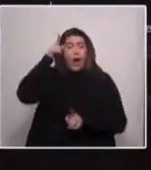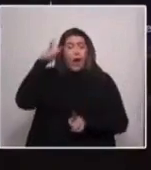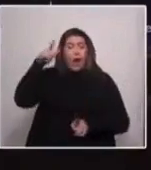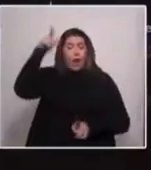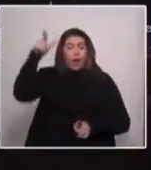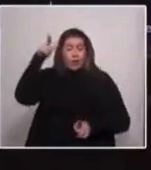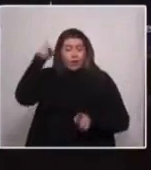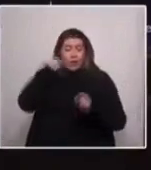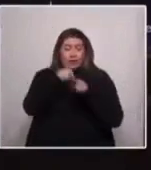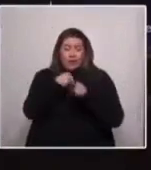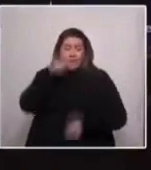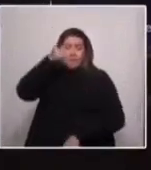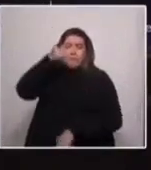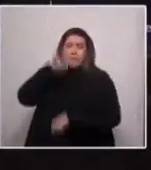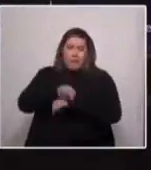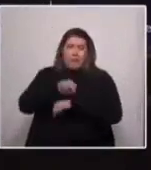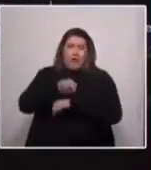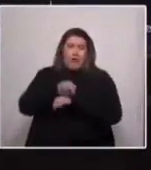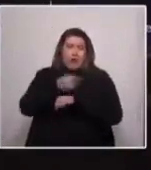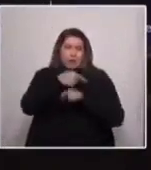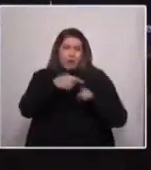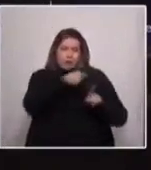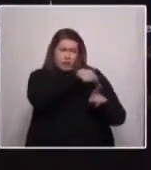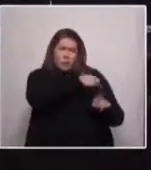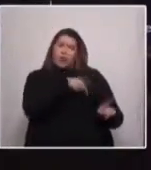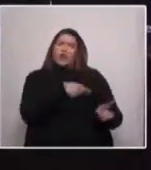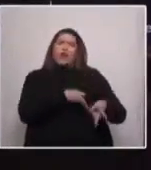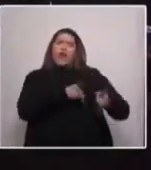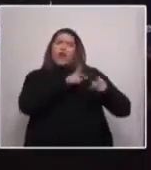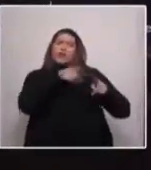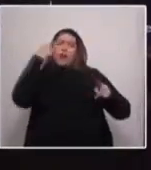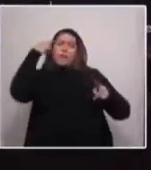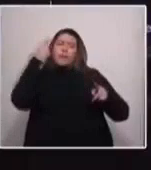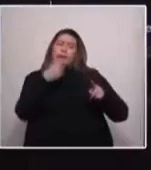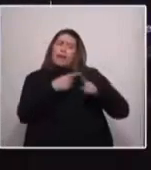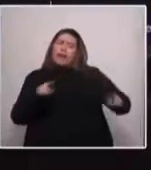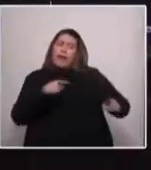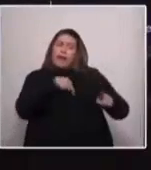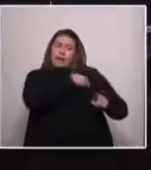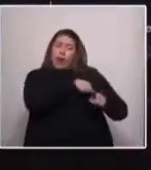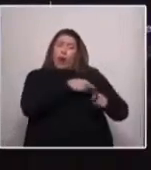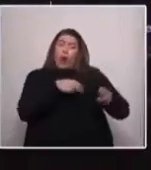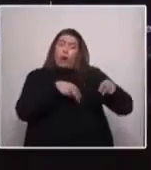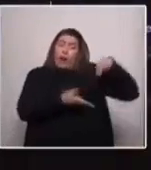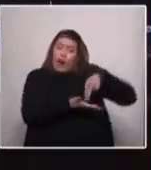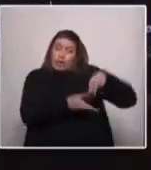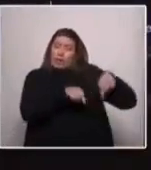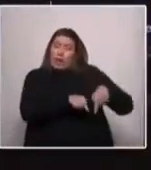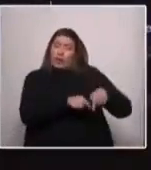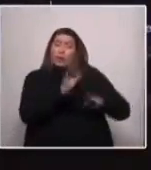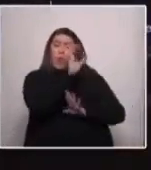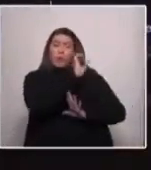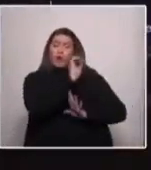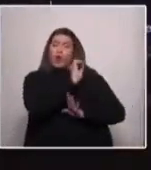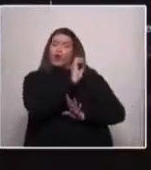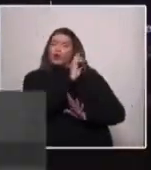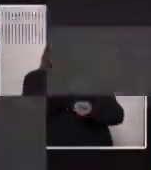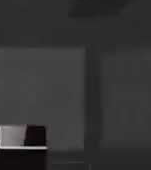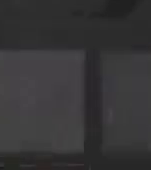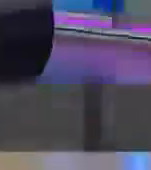parta por aquello sin establecer cuál es el reglamento, cómo se van a ordenar, y eso es lo que hacen las comisiones. Alejandra.